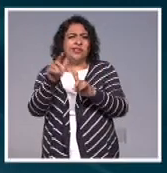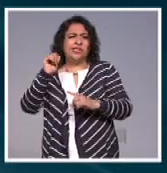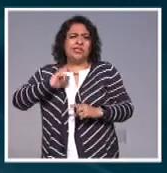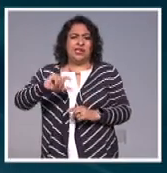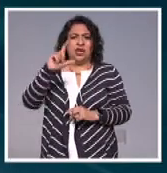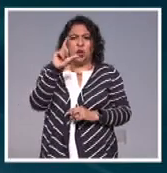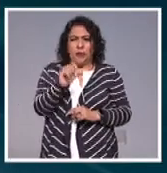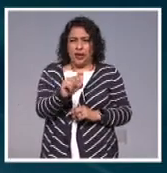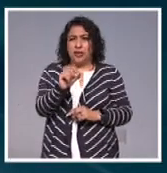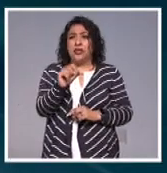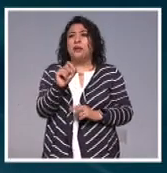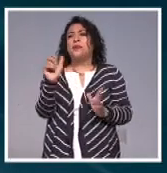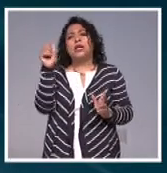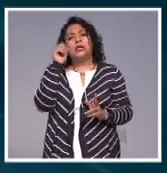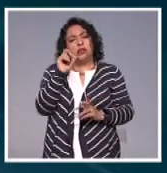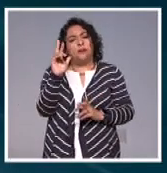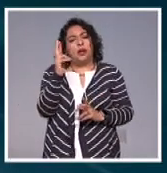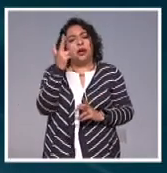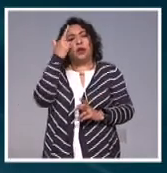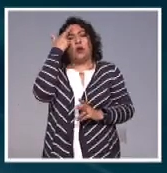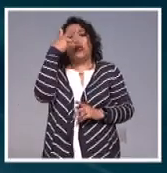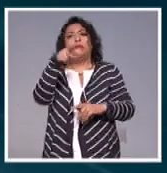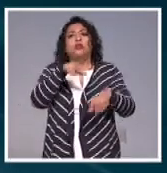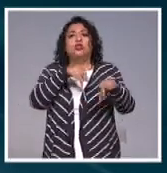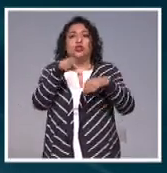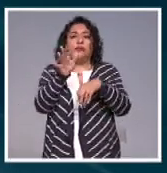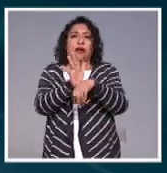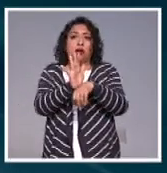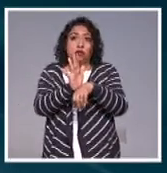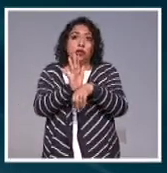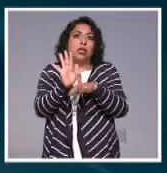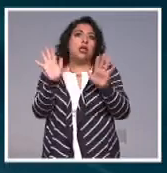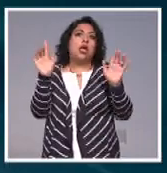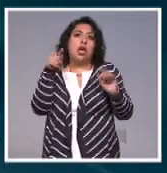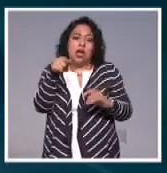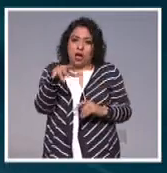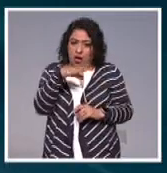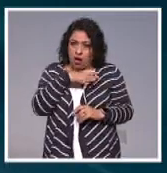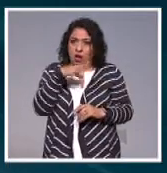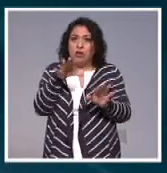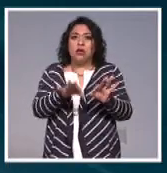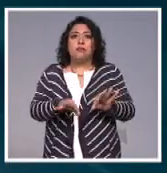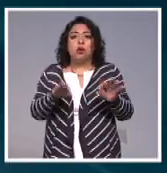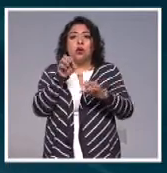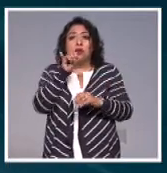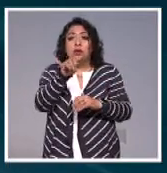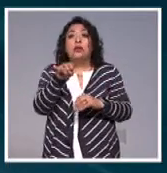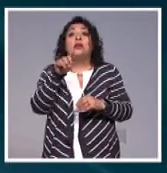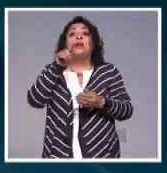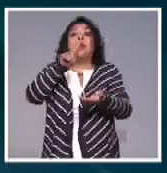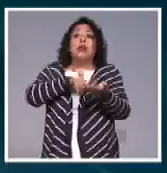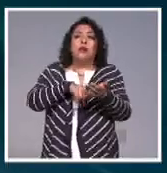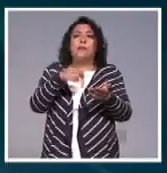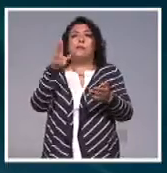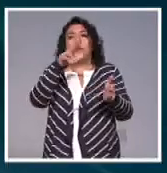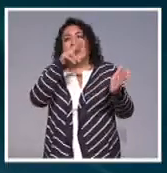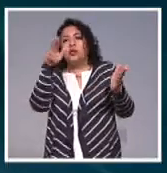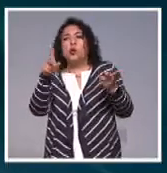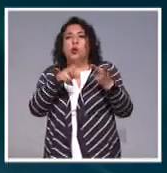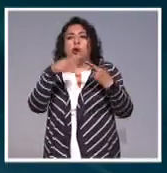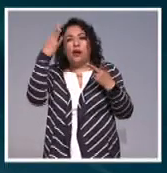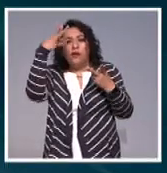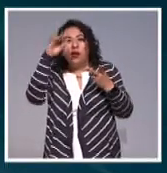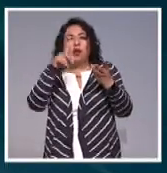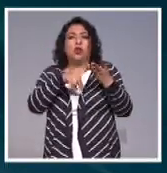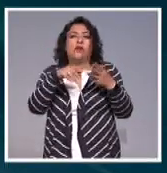siglo XX. Siempre lo recordamos por su trabajo en el cine, claro, ahí está y es muy importante, pero también se desenvolvió en la pintura, la filosofía,